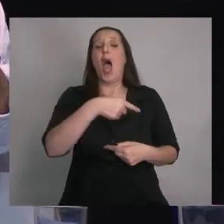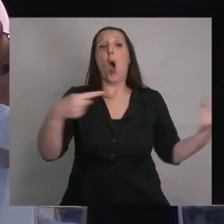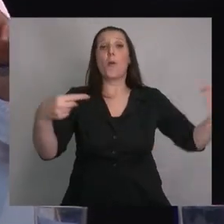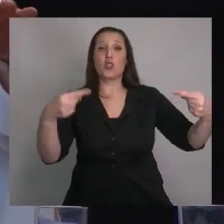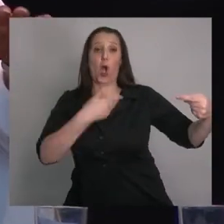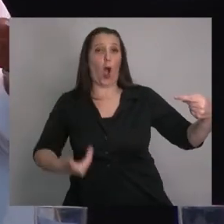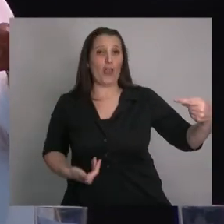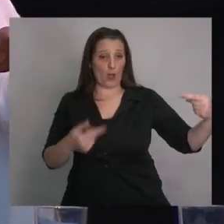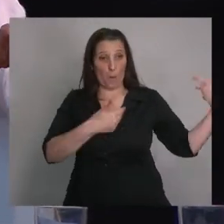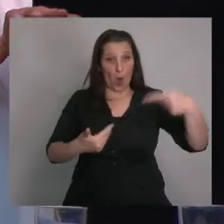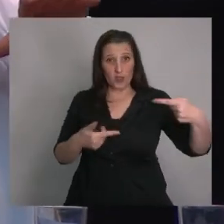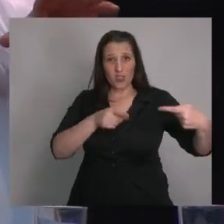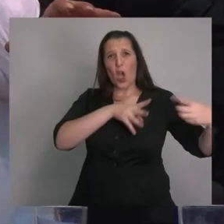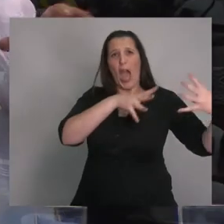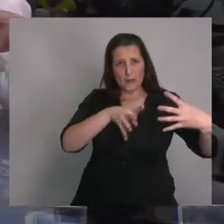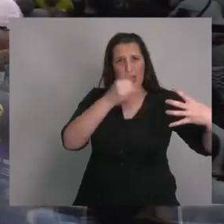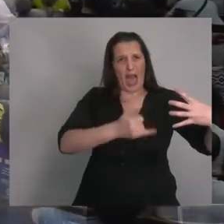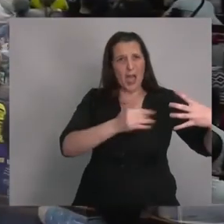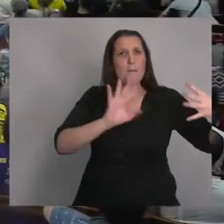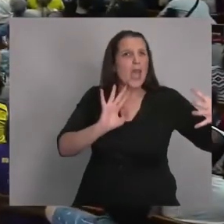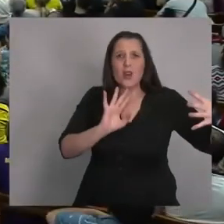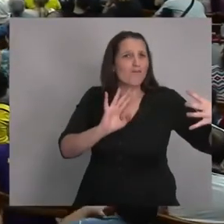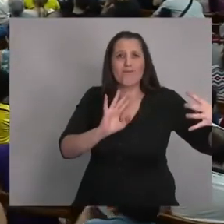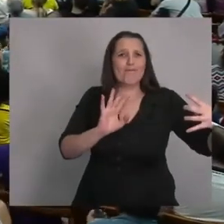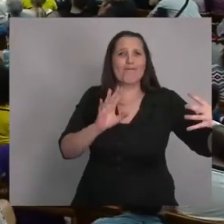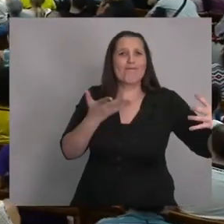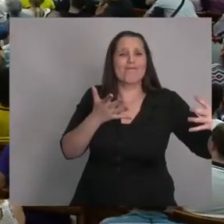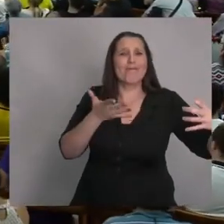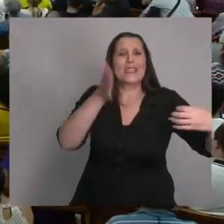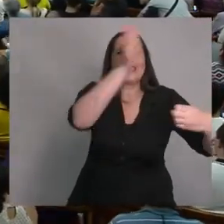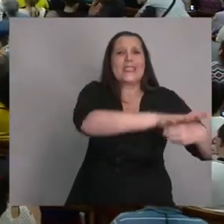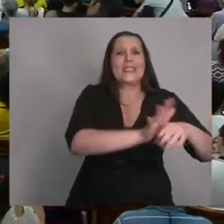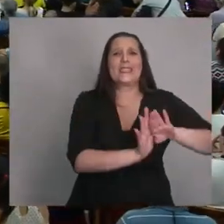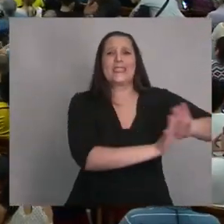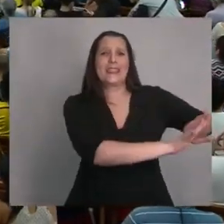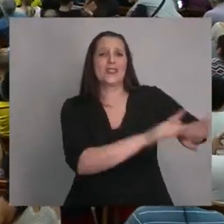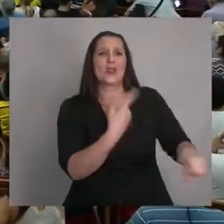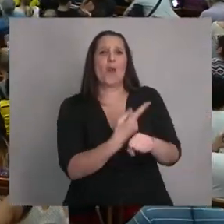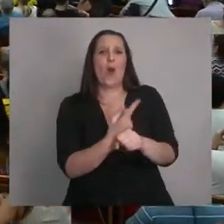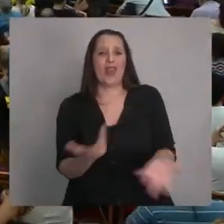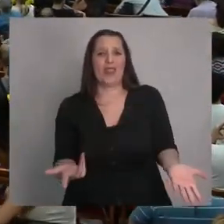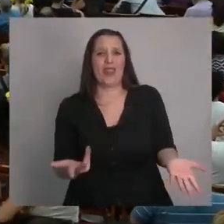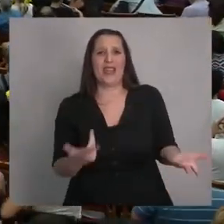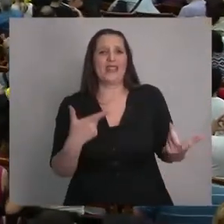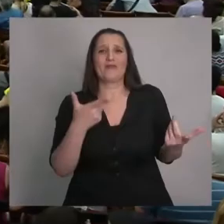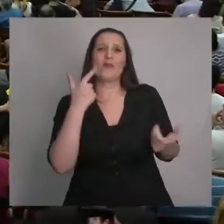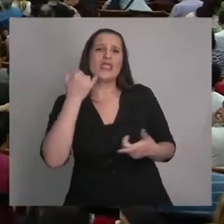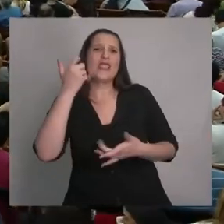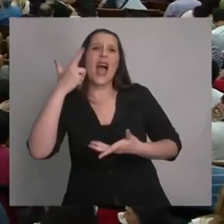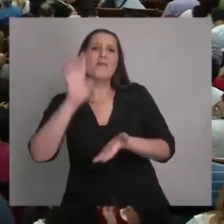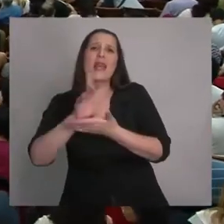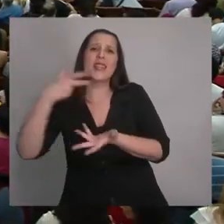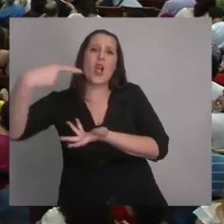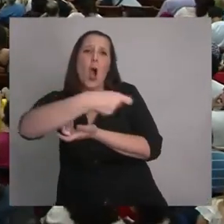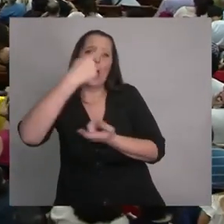la oposición armada ha sido aplacada ha sido negociada y